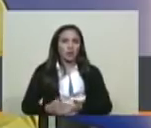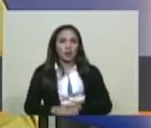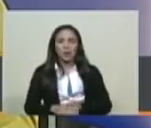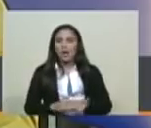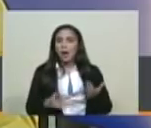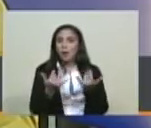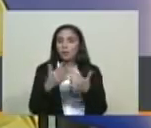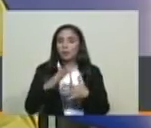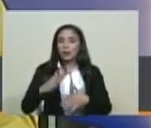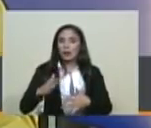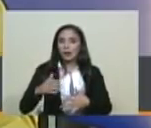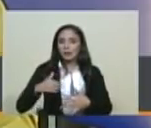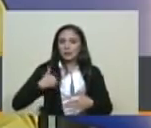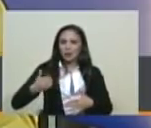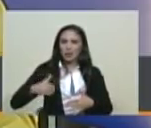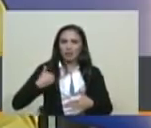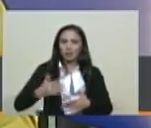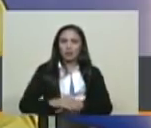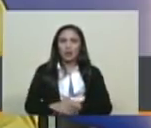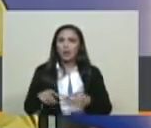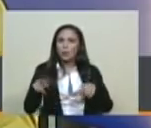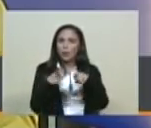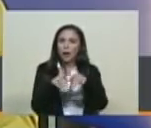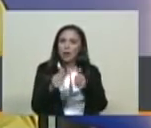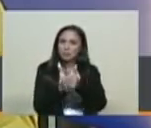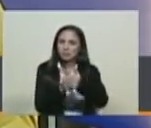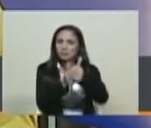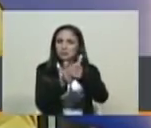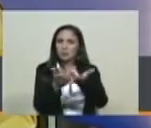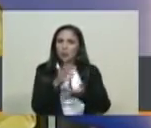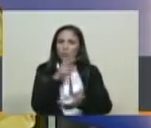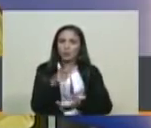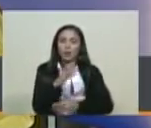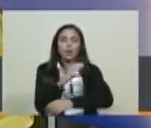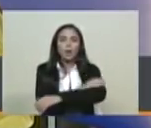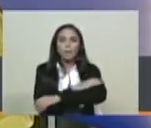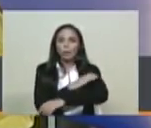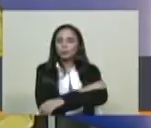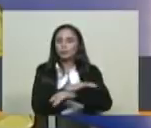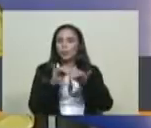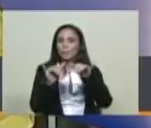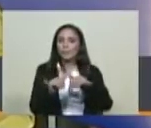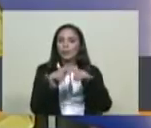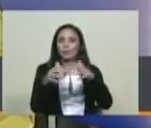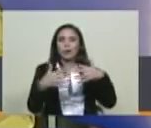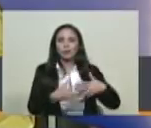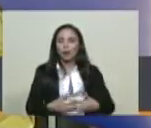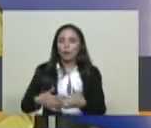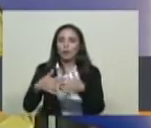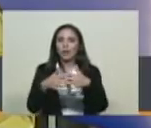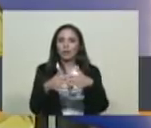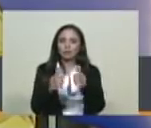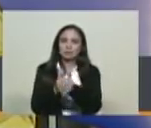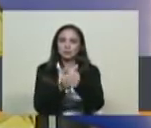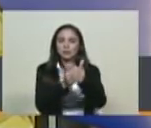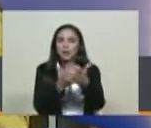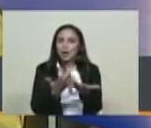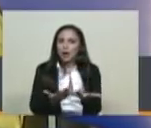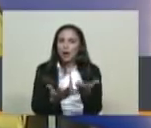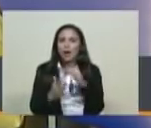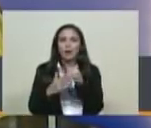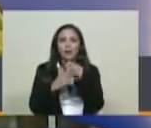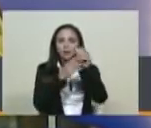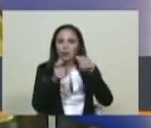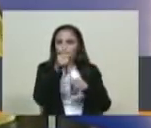lideresa, Cristina Fernández de Kirchner. Es el fascismo que persigue a los líderes que han buscado